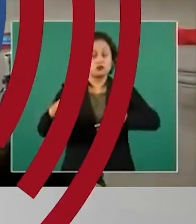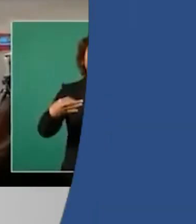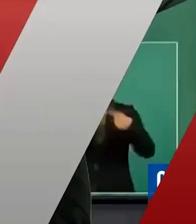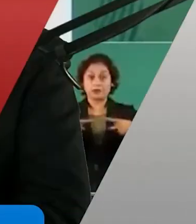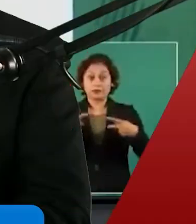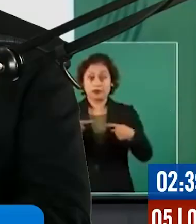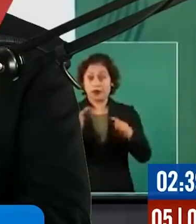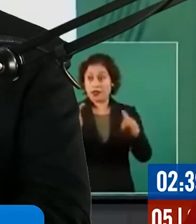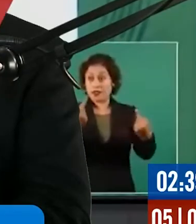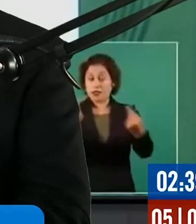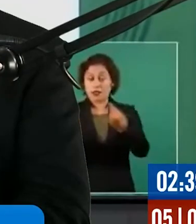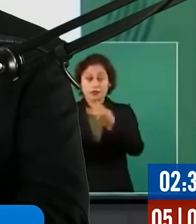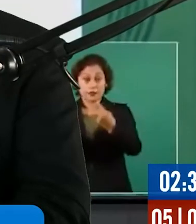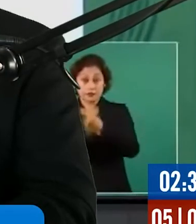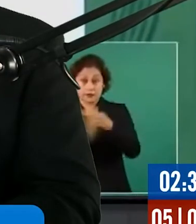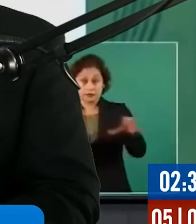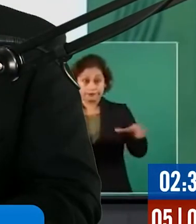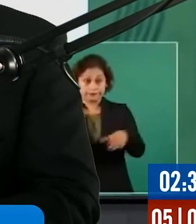institución.